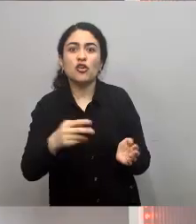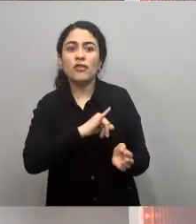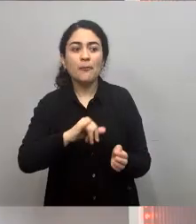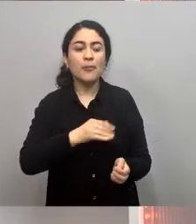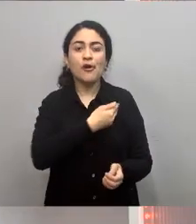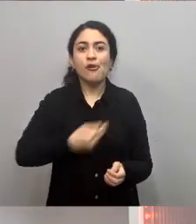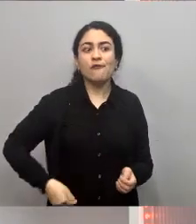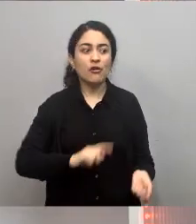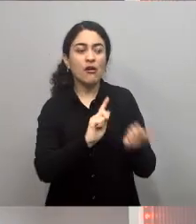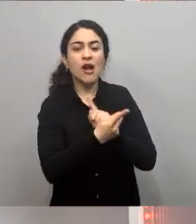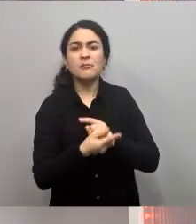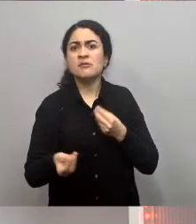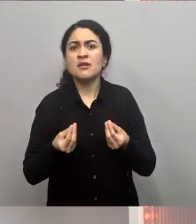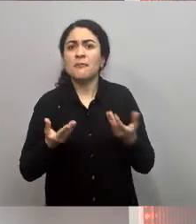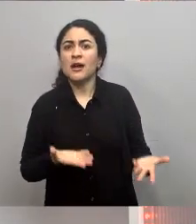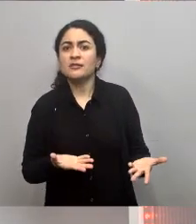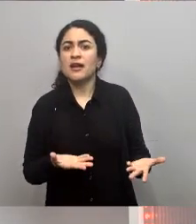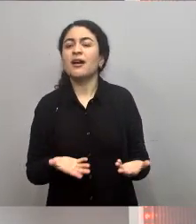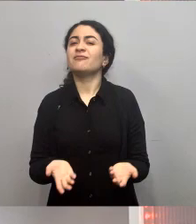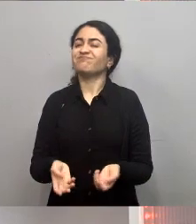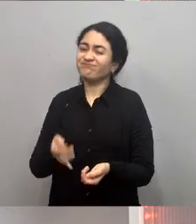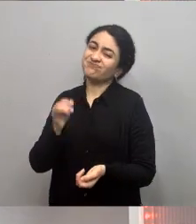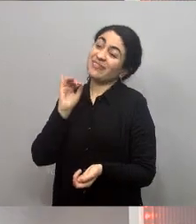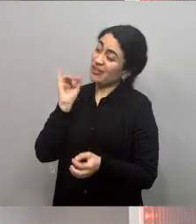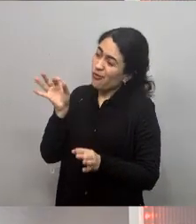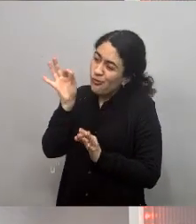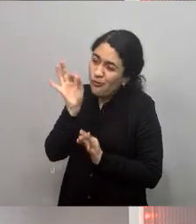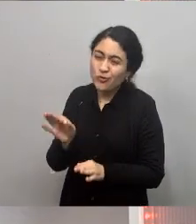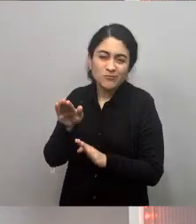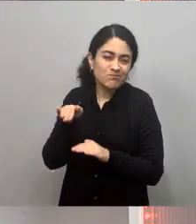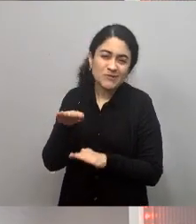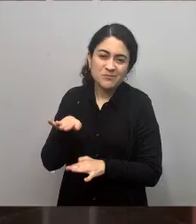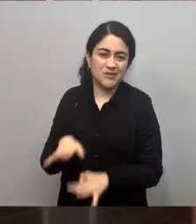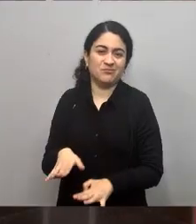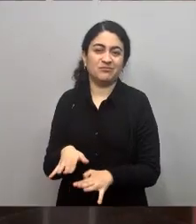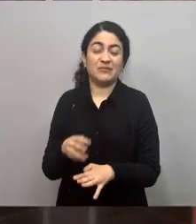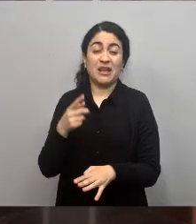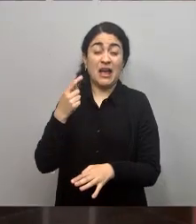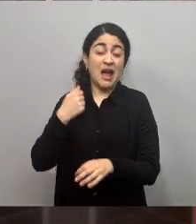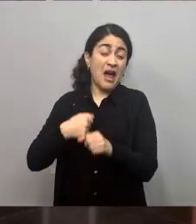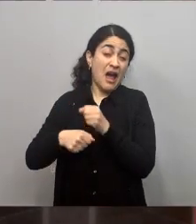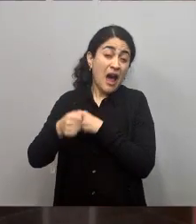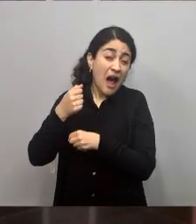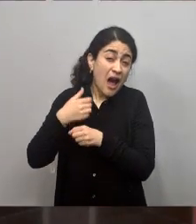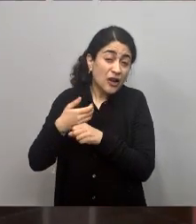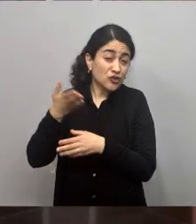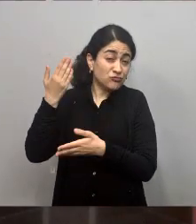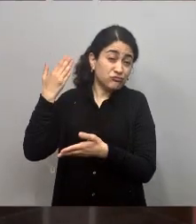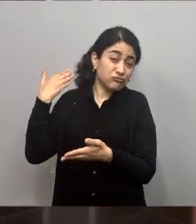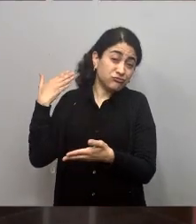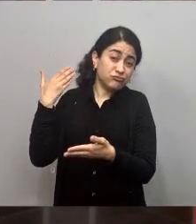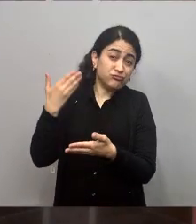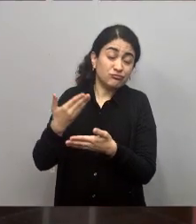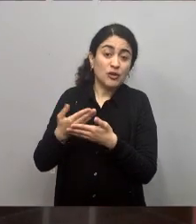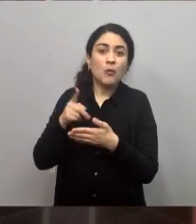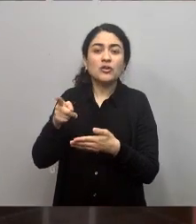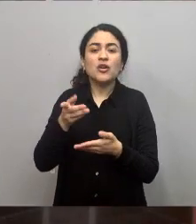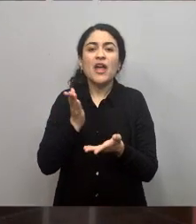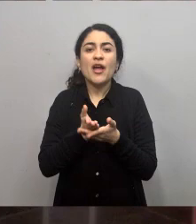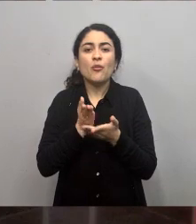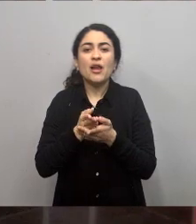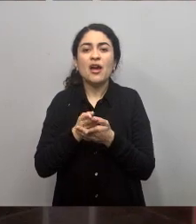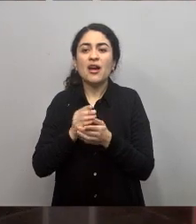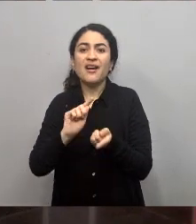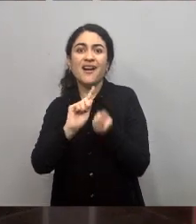¿qué pasa? Exactamente. Y es más, yo quiero decirte que hace bastantes años, cuando se mueve la escuela a la greda,